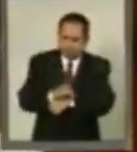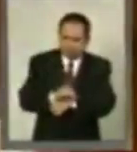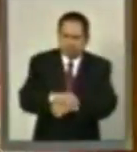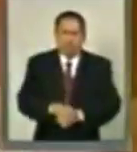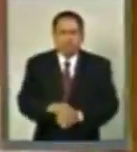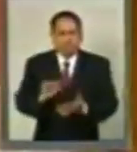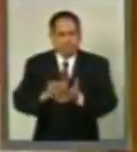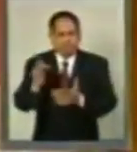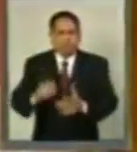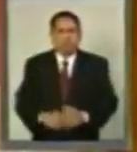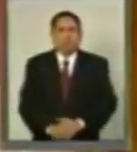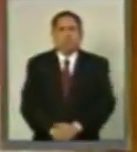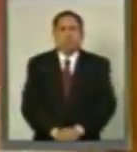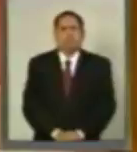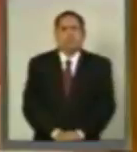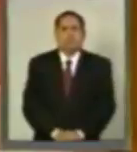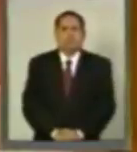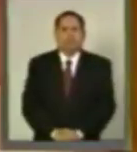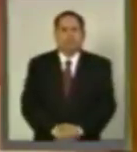atención.